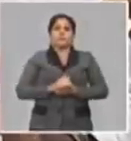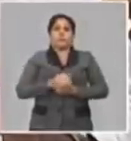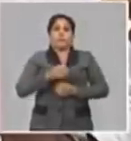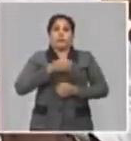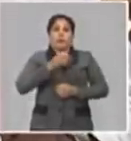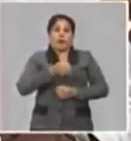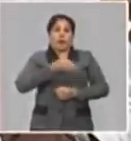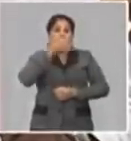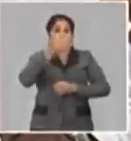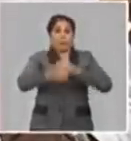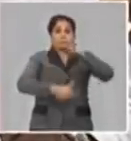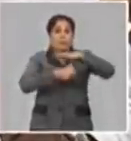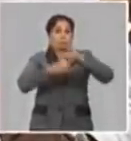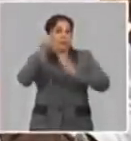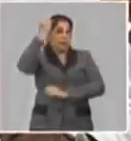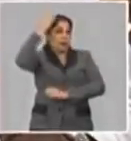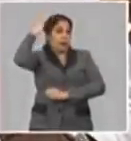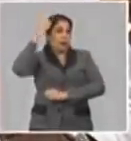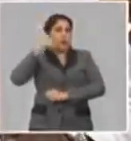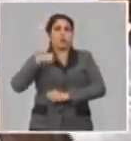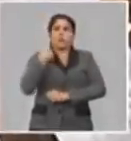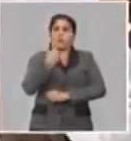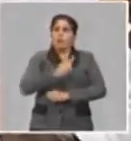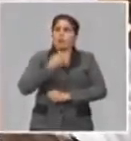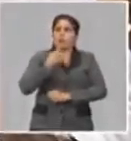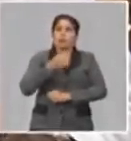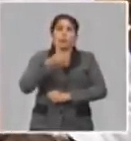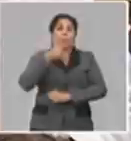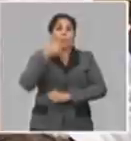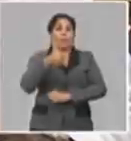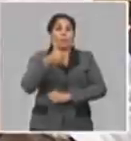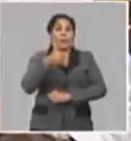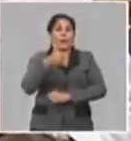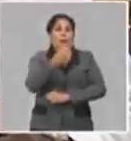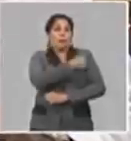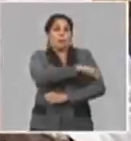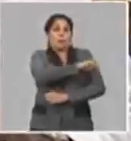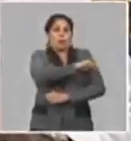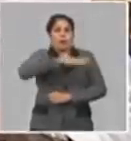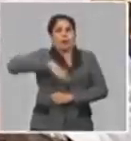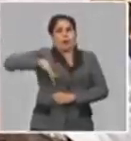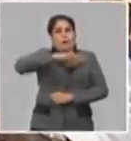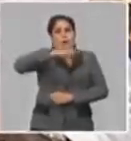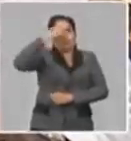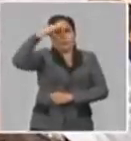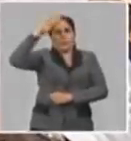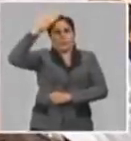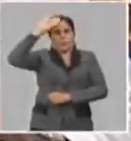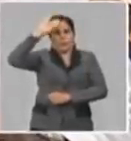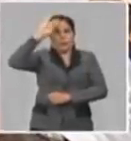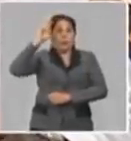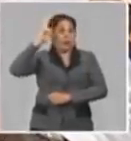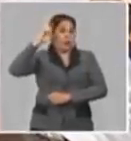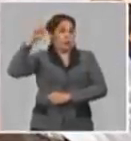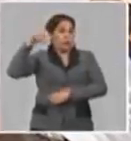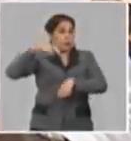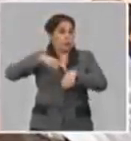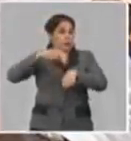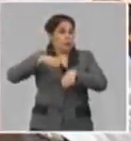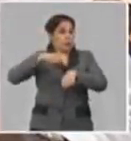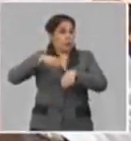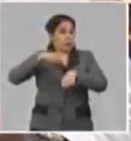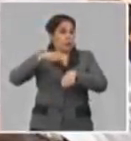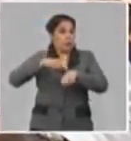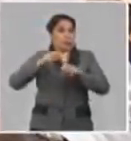dijo, estamos haciendo el bien común para todos. Y recordamos en este momento que también